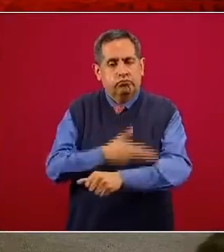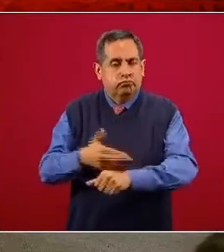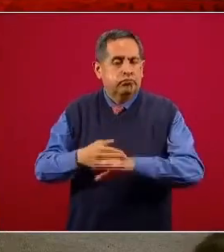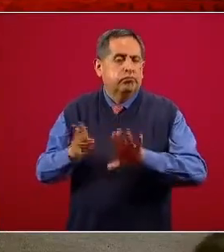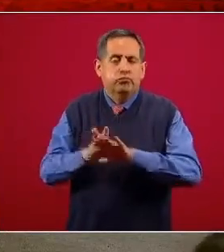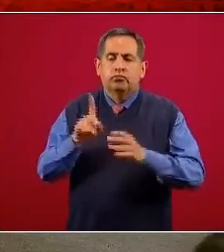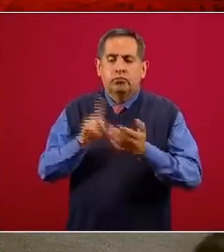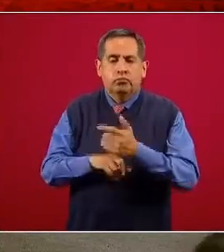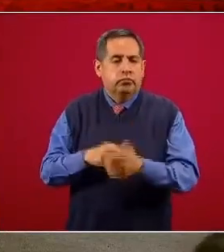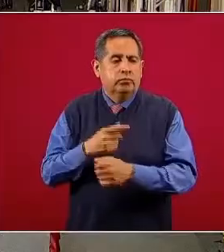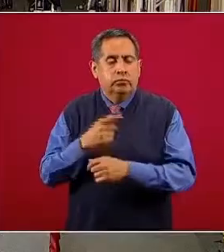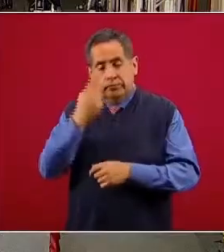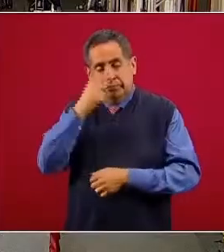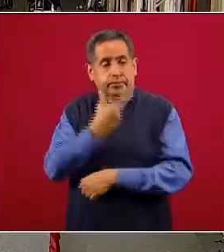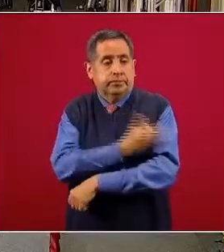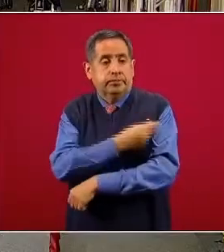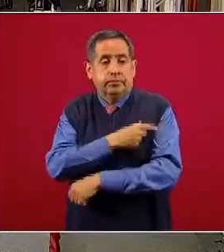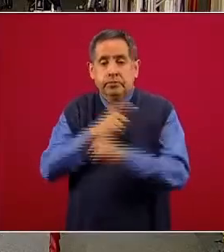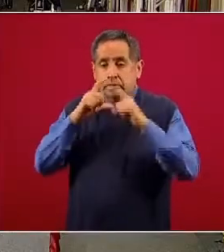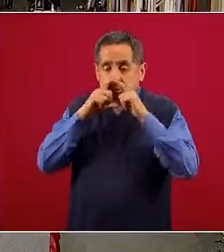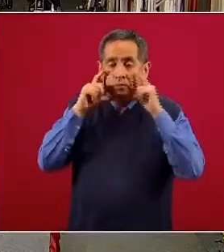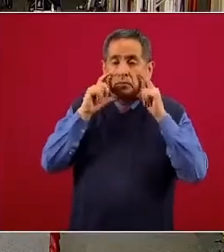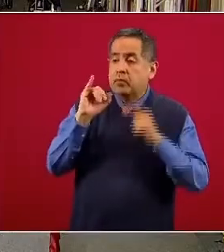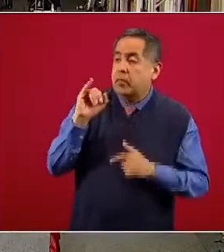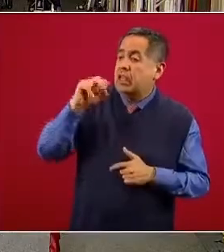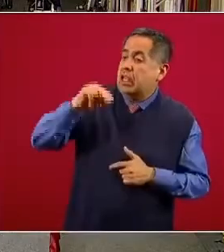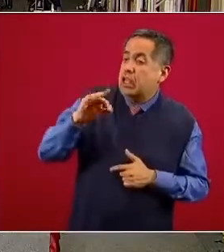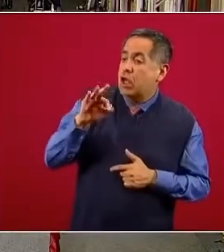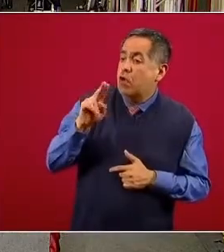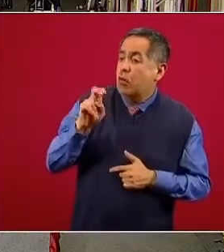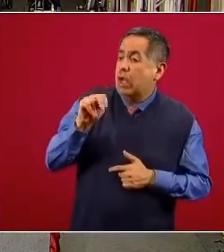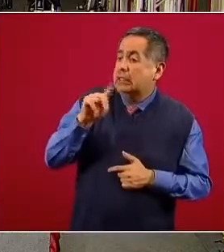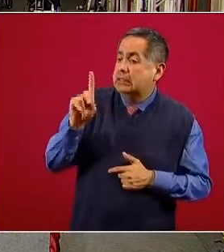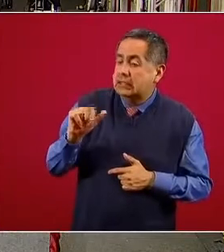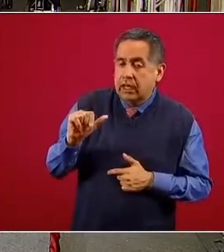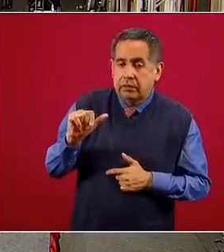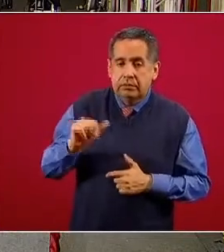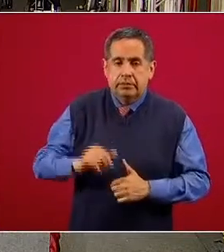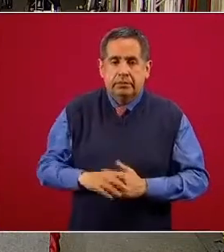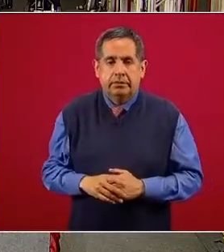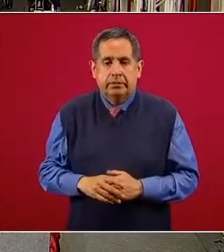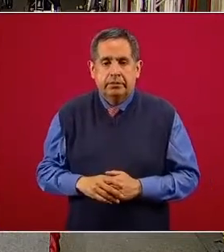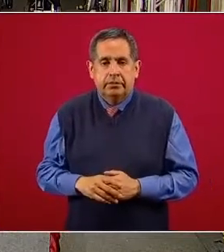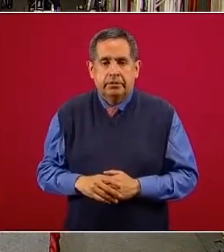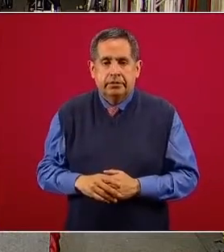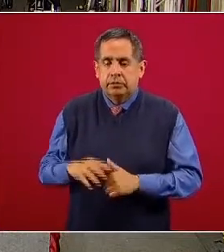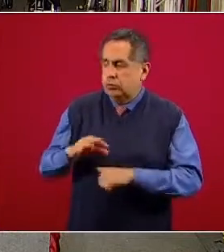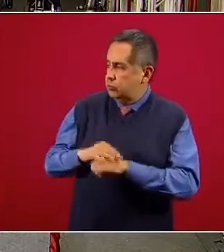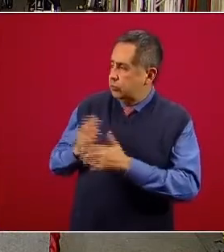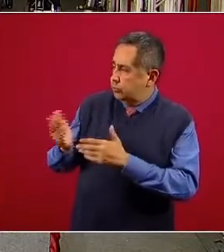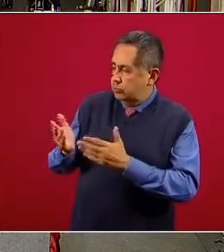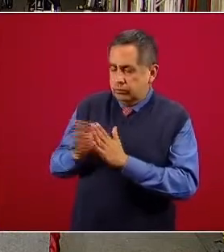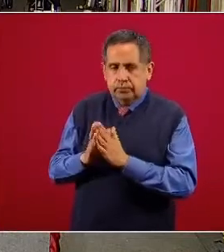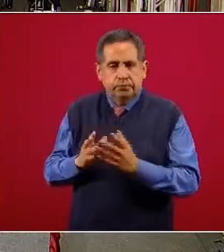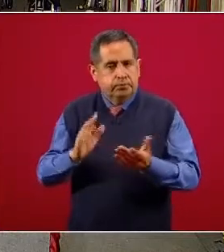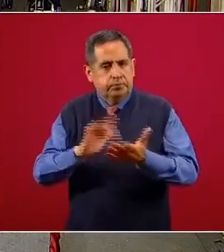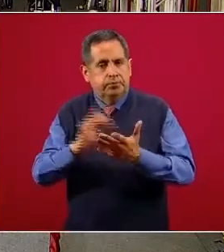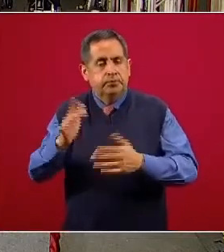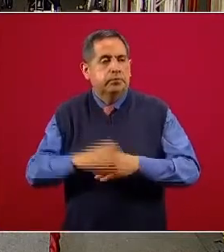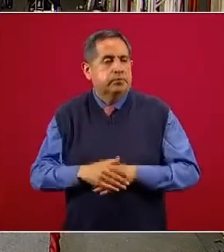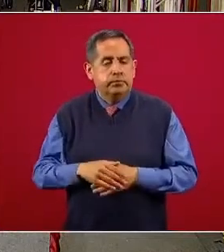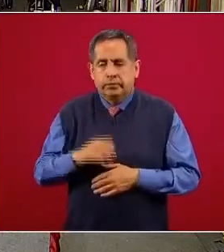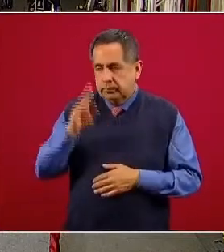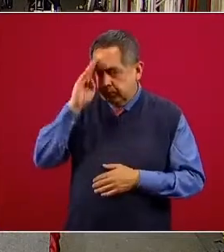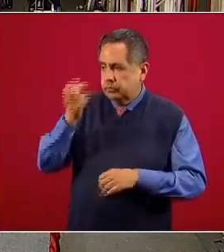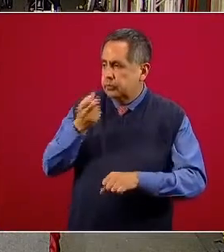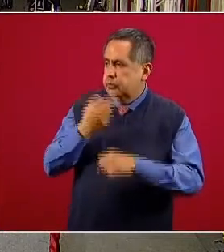vacunación contra la influenza. Doctor Alejandro Sbarch, le aprecio mucho si nos comenta. Muchas gracias, señor subsecretario Hugo